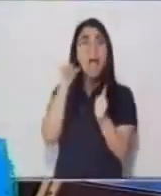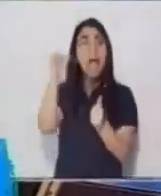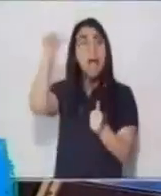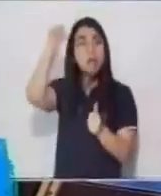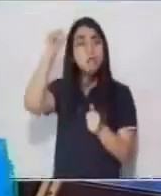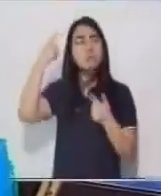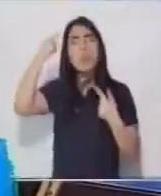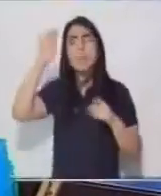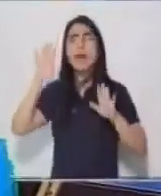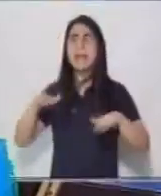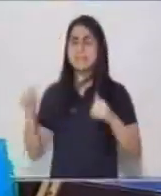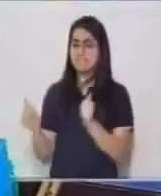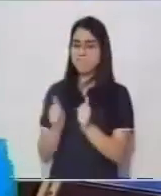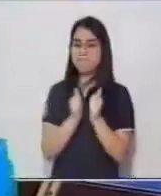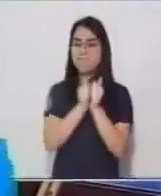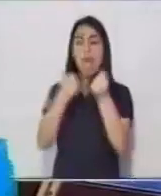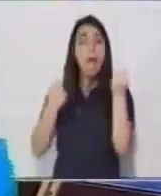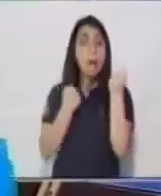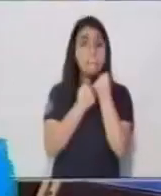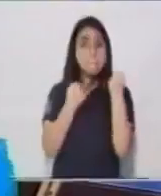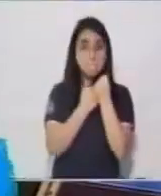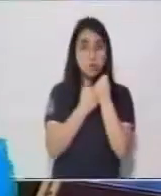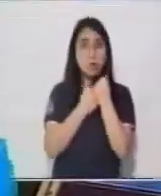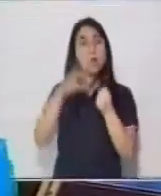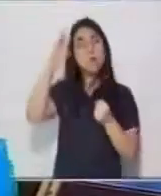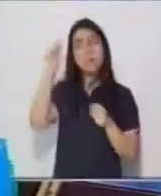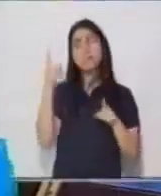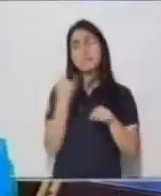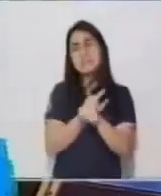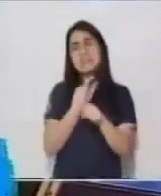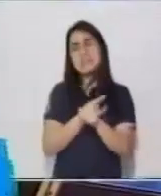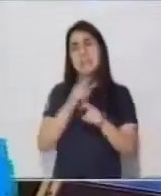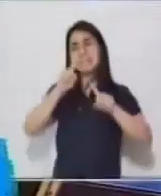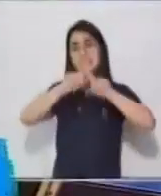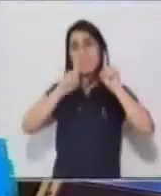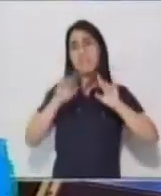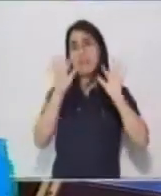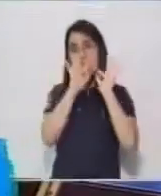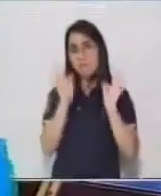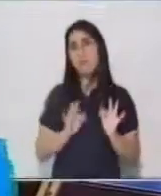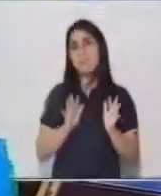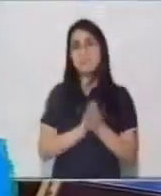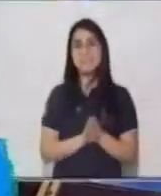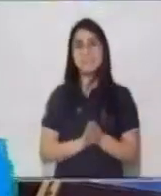Comparte, como te repito, lo aprendido en casa. Gracias